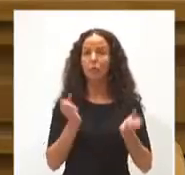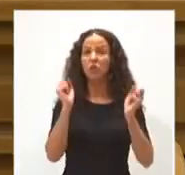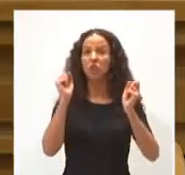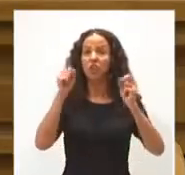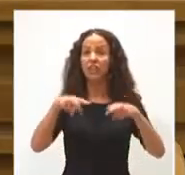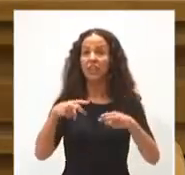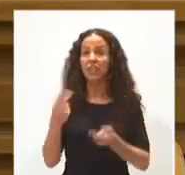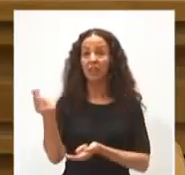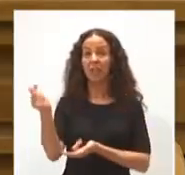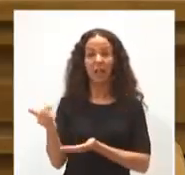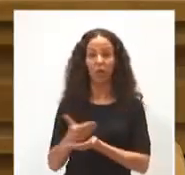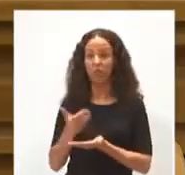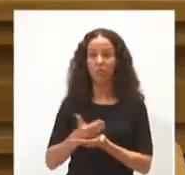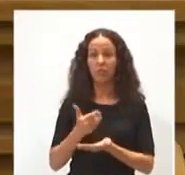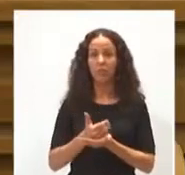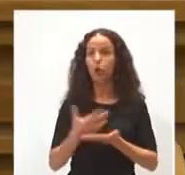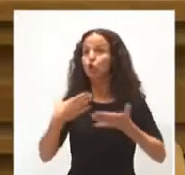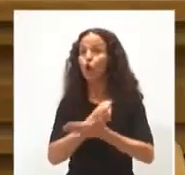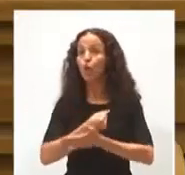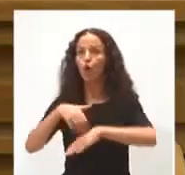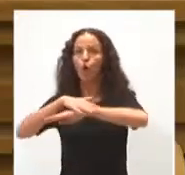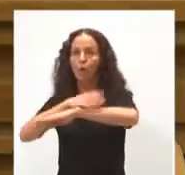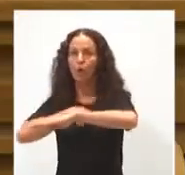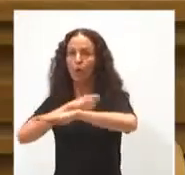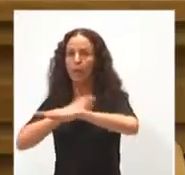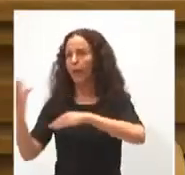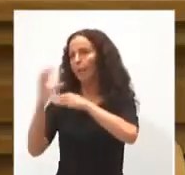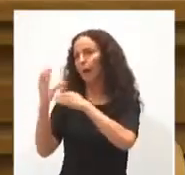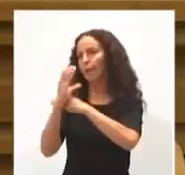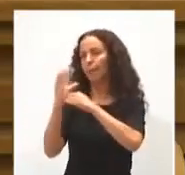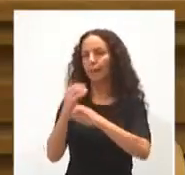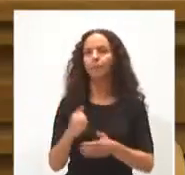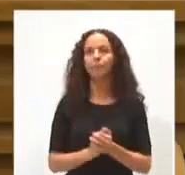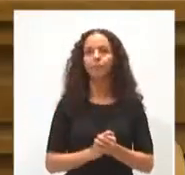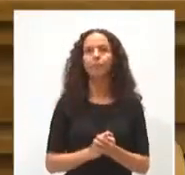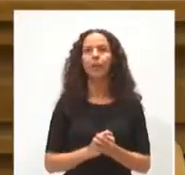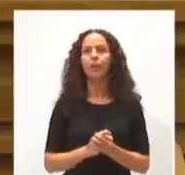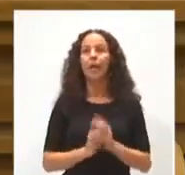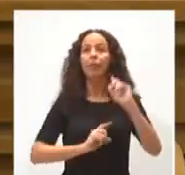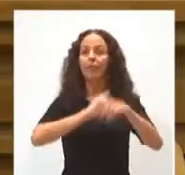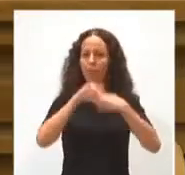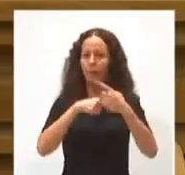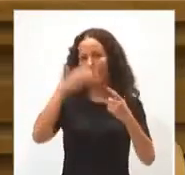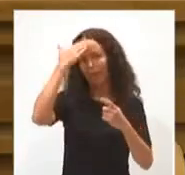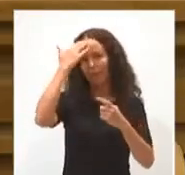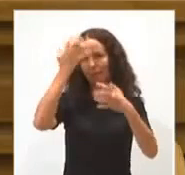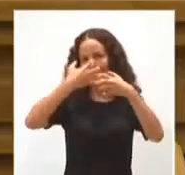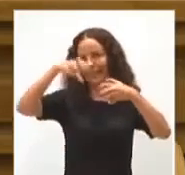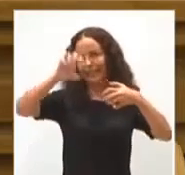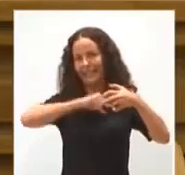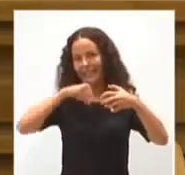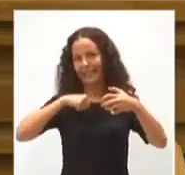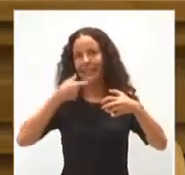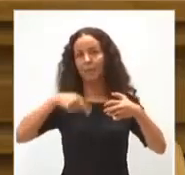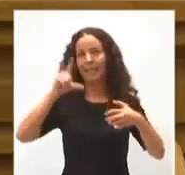2 todos dados por el estado luego empezaron sobre todos los independentistas también leguina en